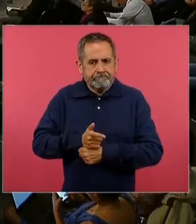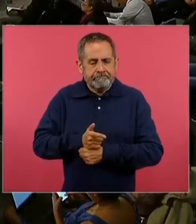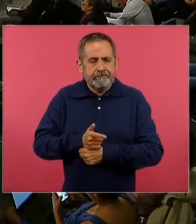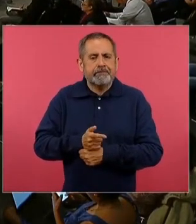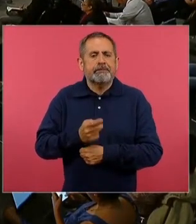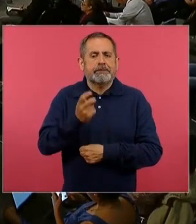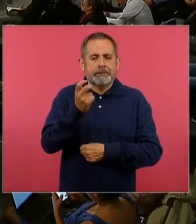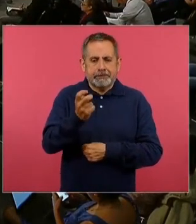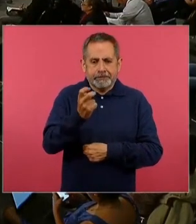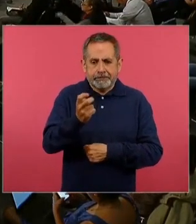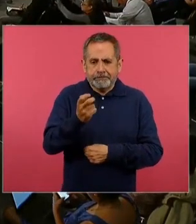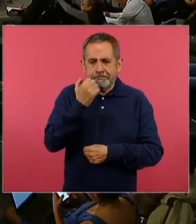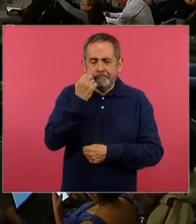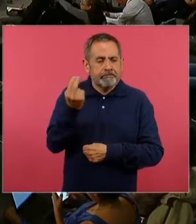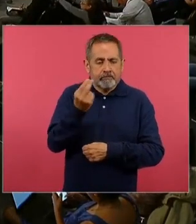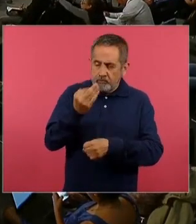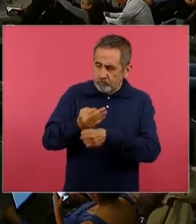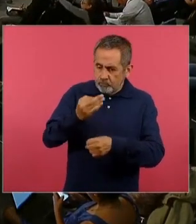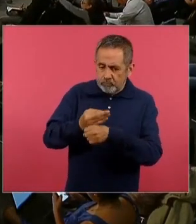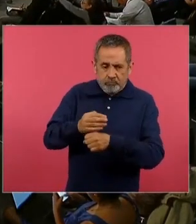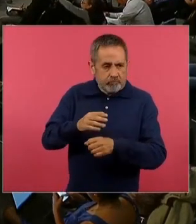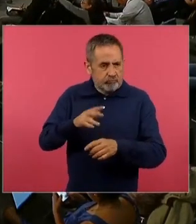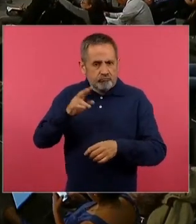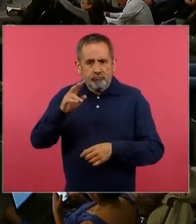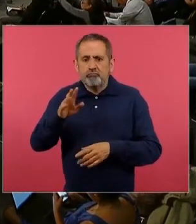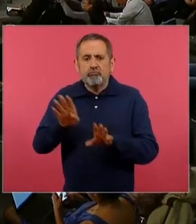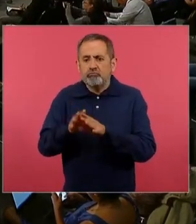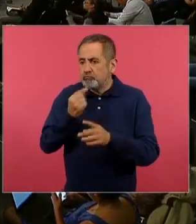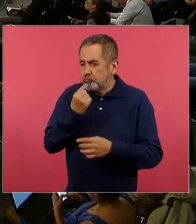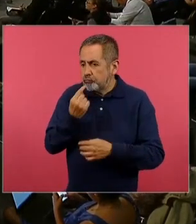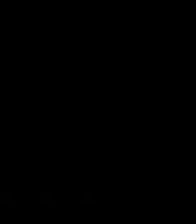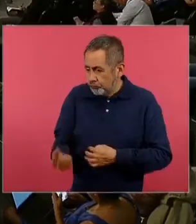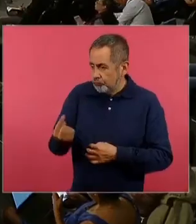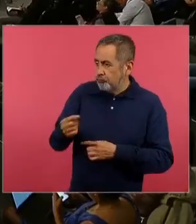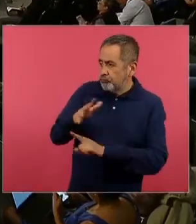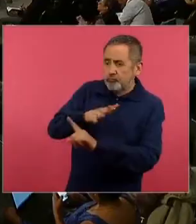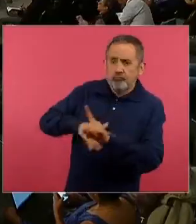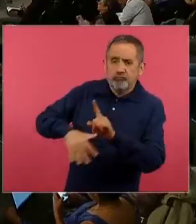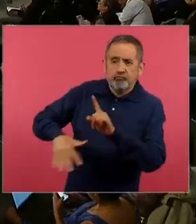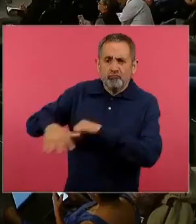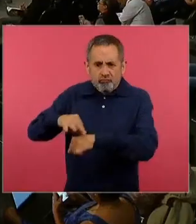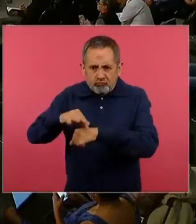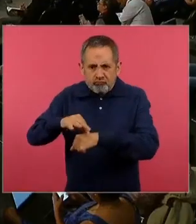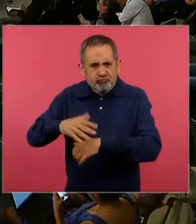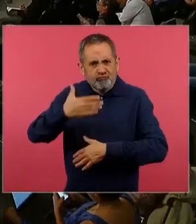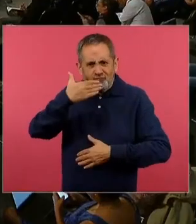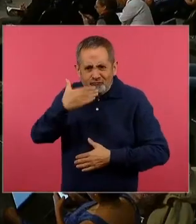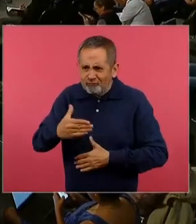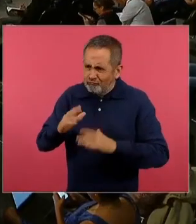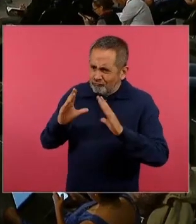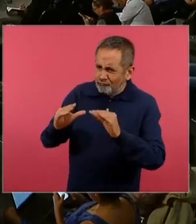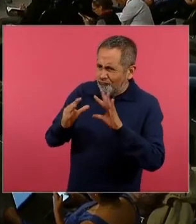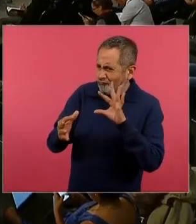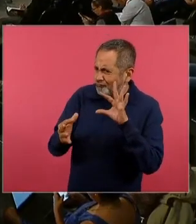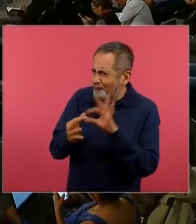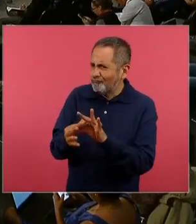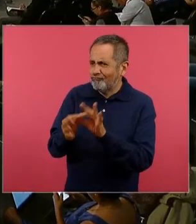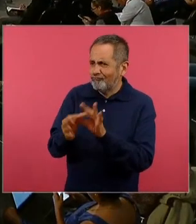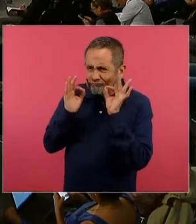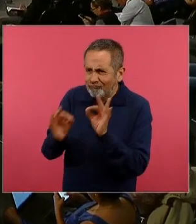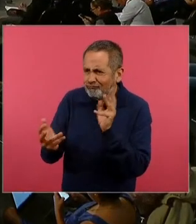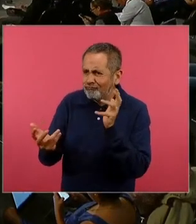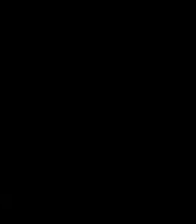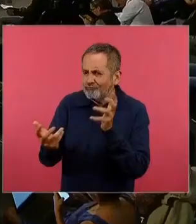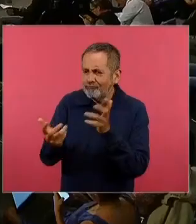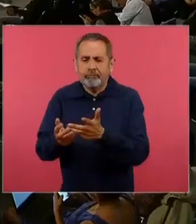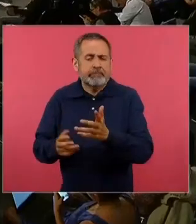Acercar la vida cotidiana del niño a la formación que se le puede brindar en la escuela. Por